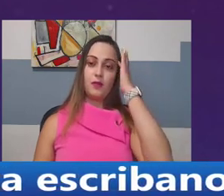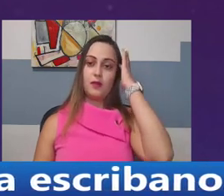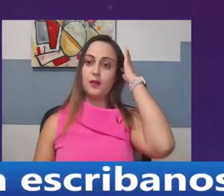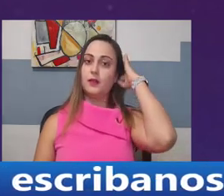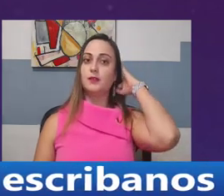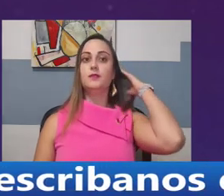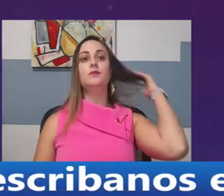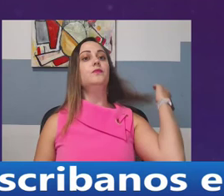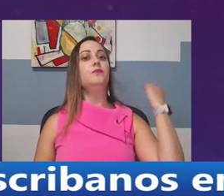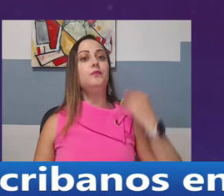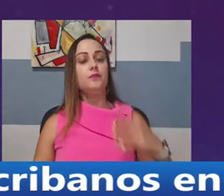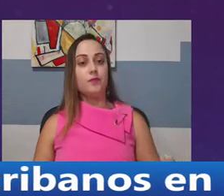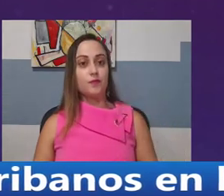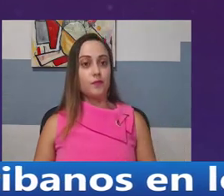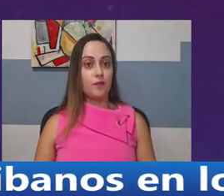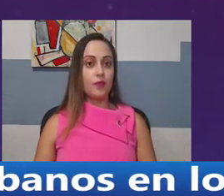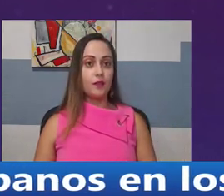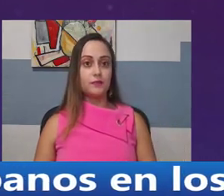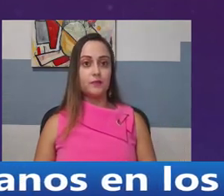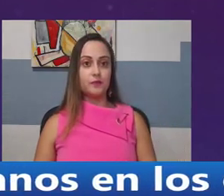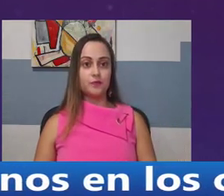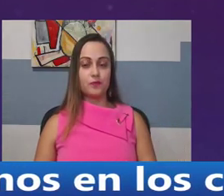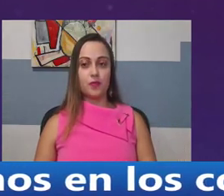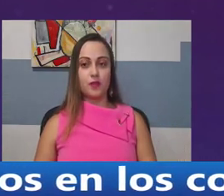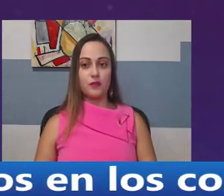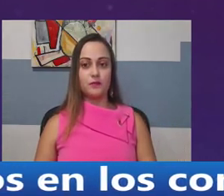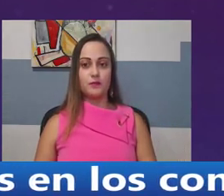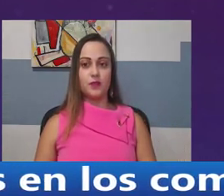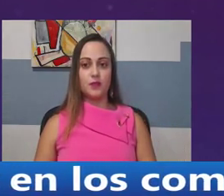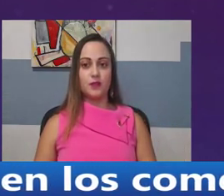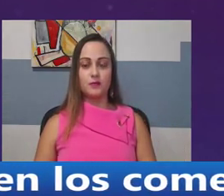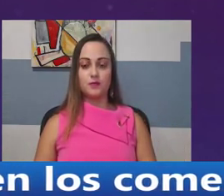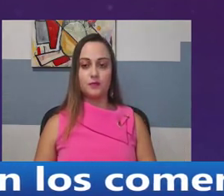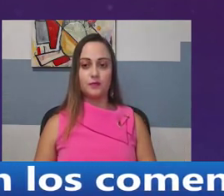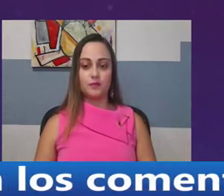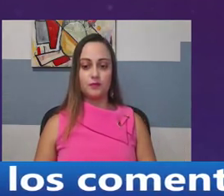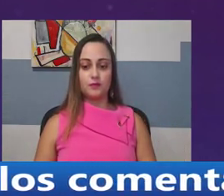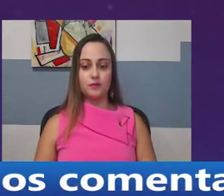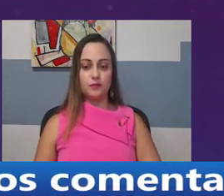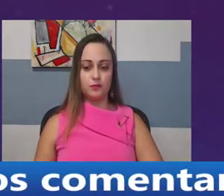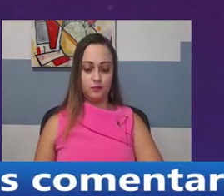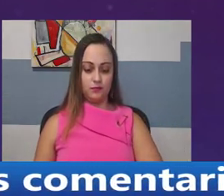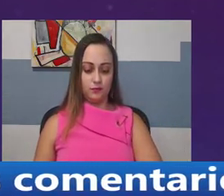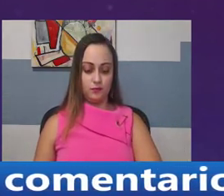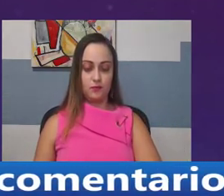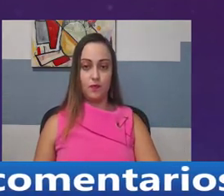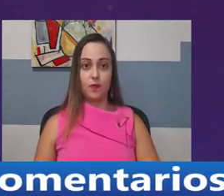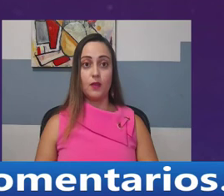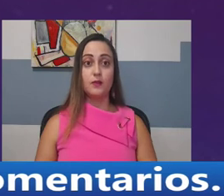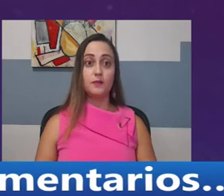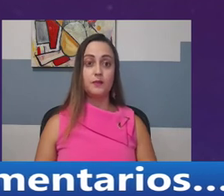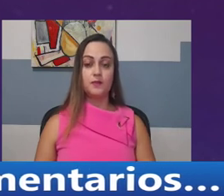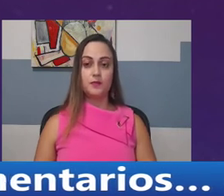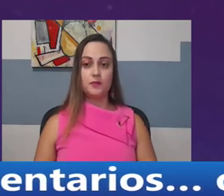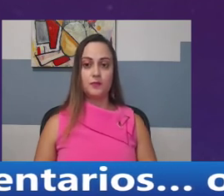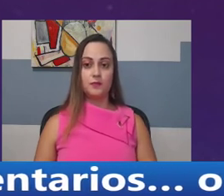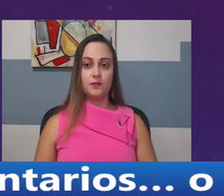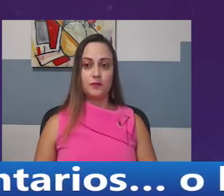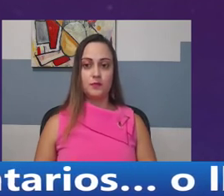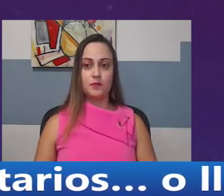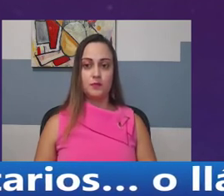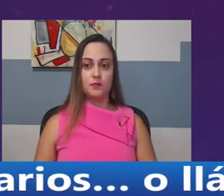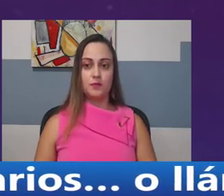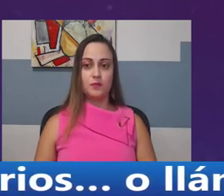un poco como que la conexión era más fluente. si quieren saber el broker donde yo me alisté,